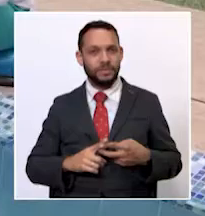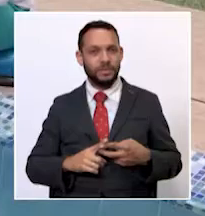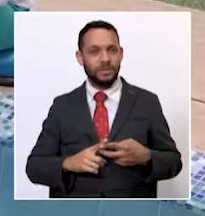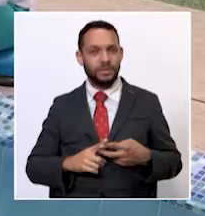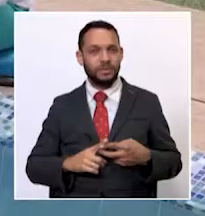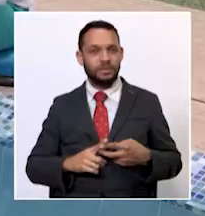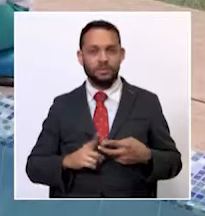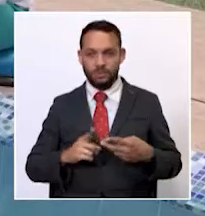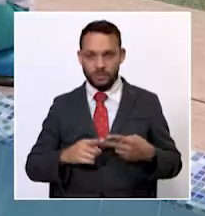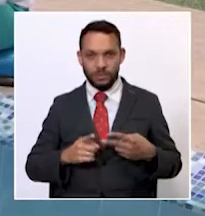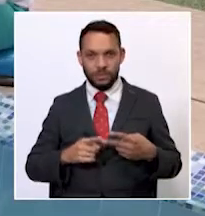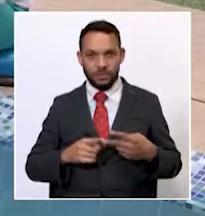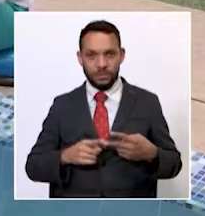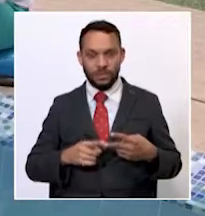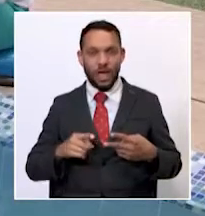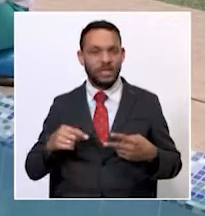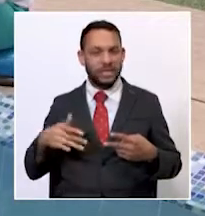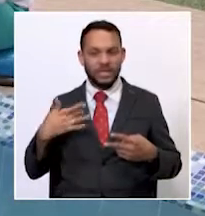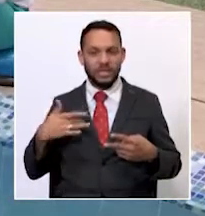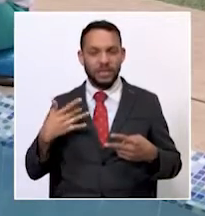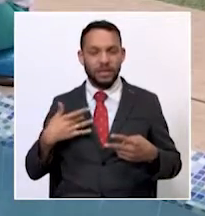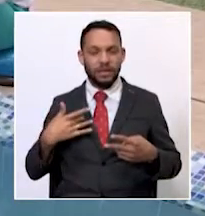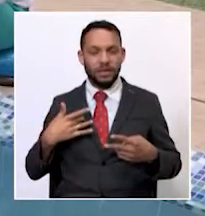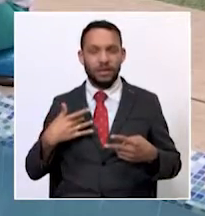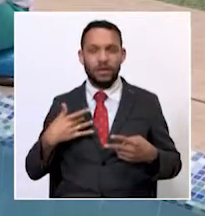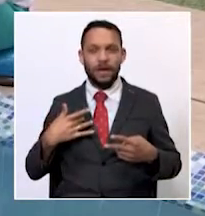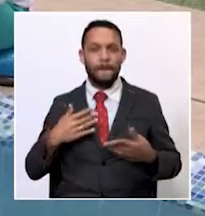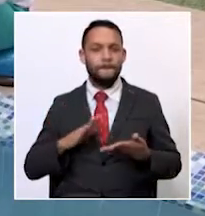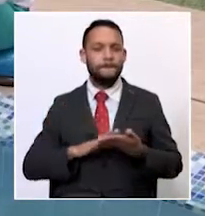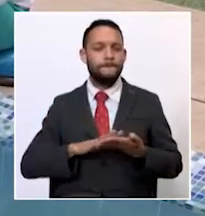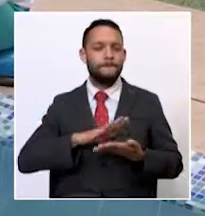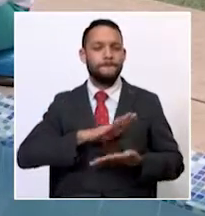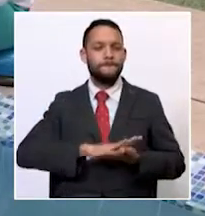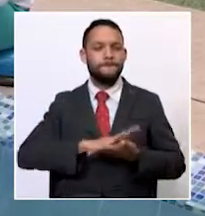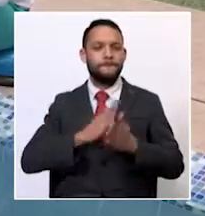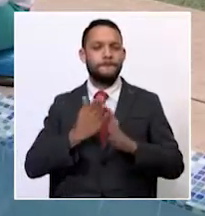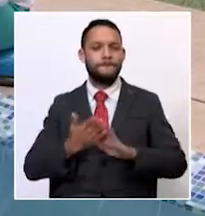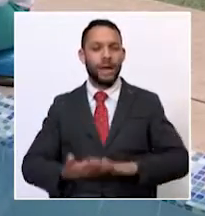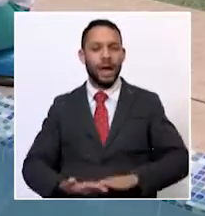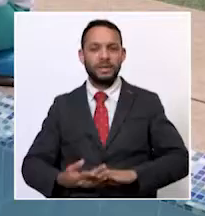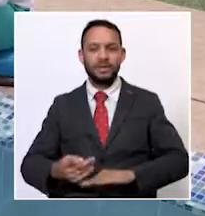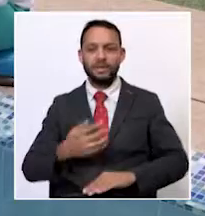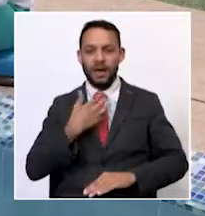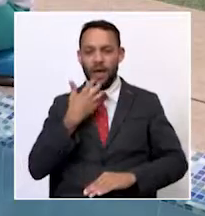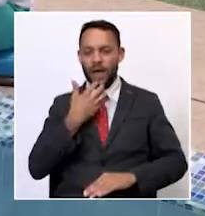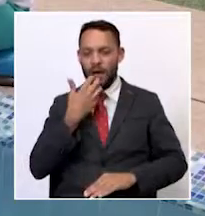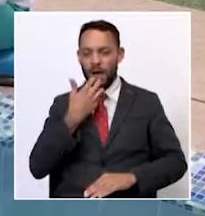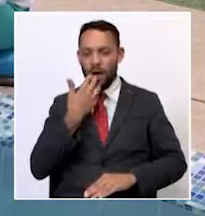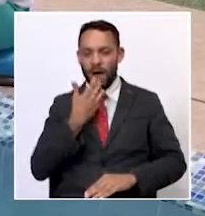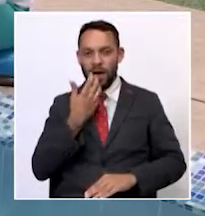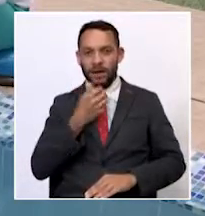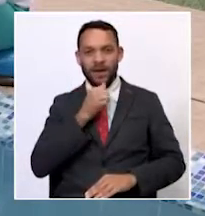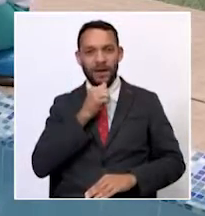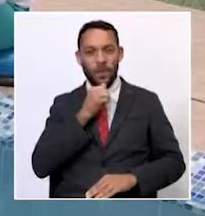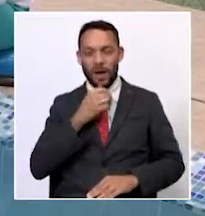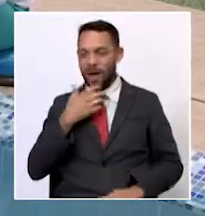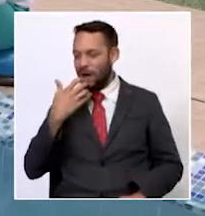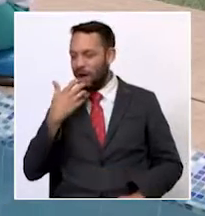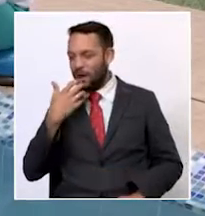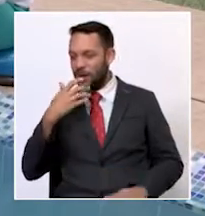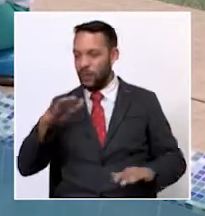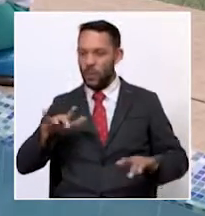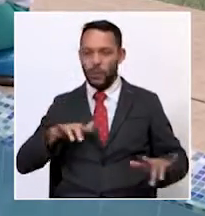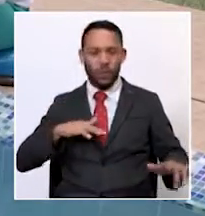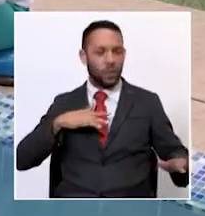Esta sensación de estar sumergidos en un agua que está caliente, que está termalizada, nos permite experimentar